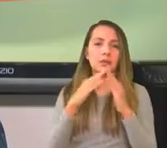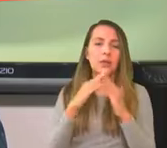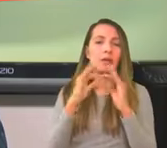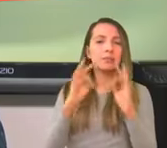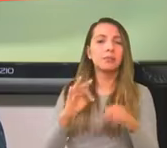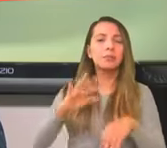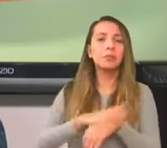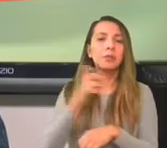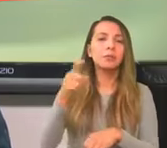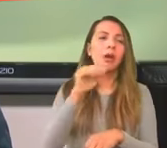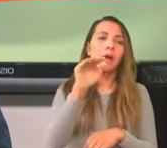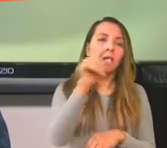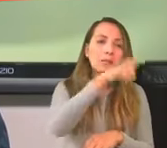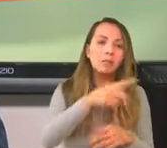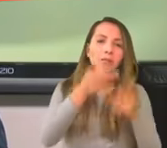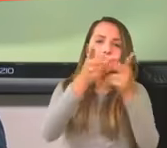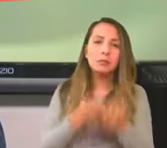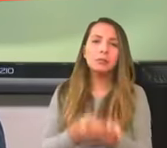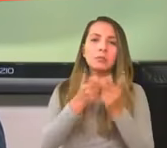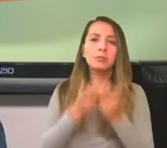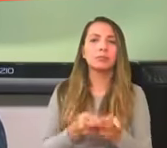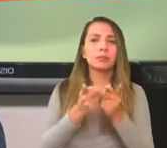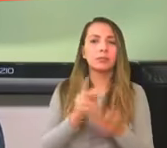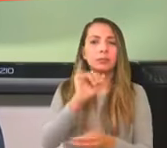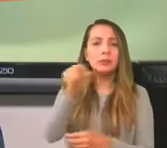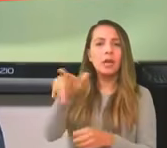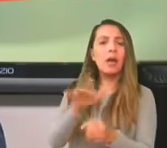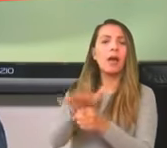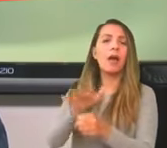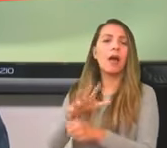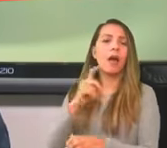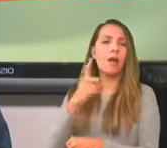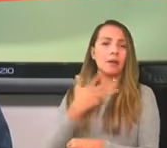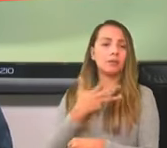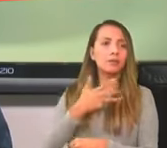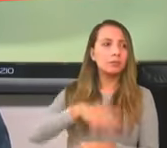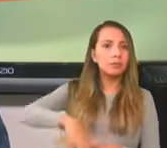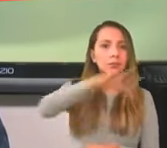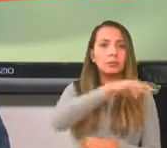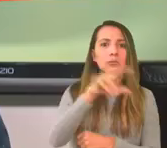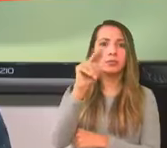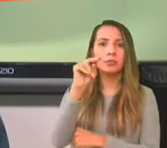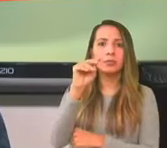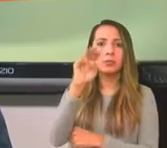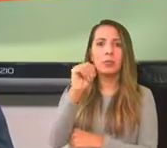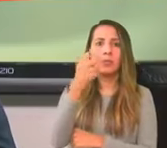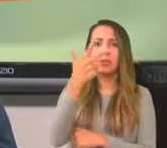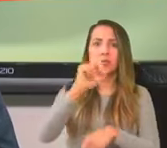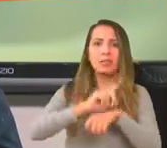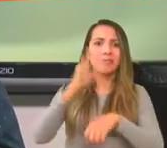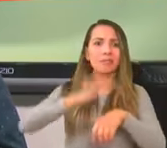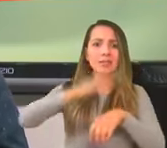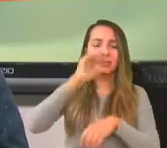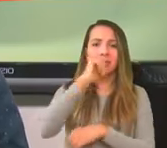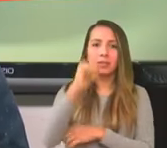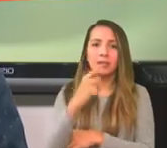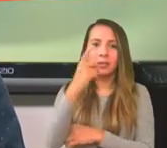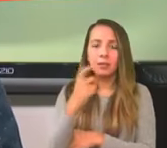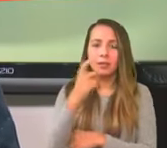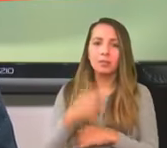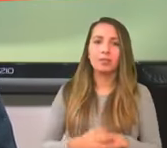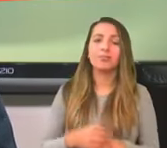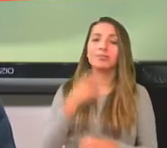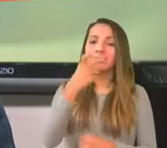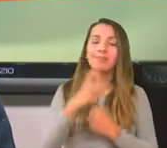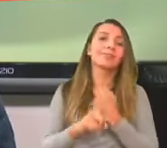pide paciencia, pero de este lado del 89 no tenemos agua más de 8 días, y ese es el tema. Esta